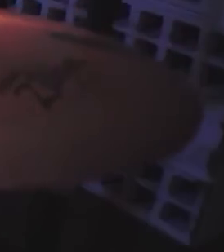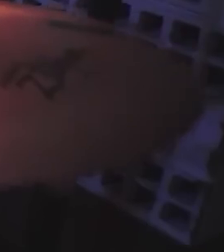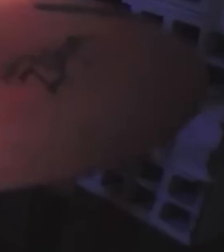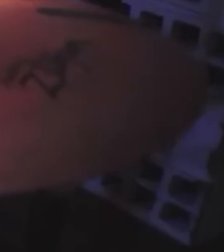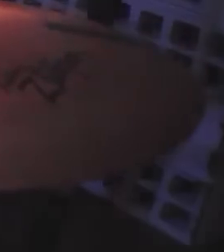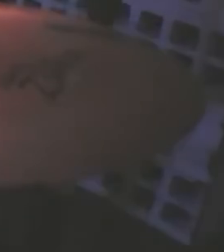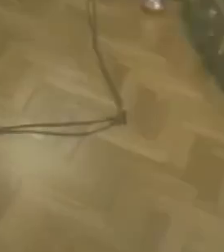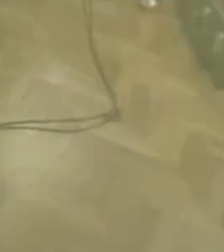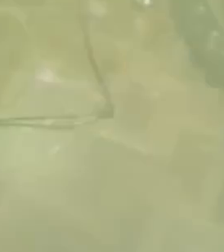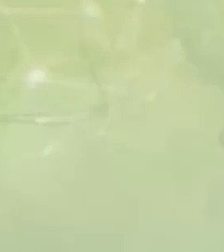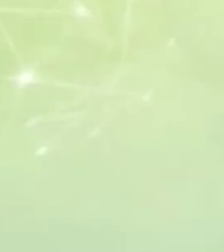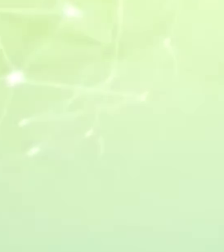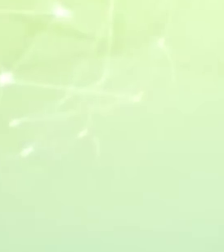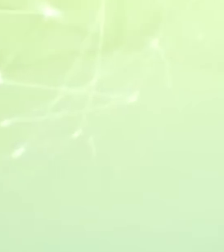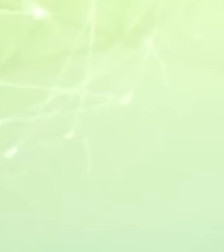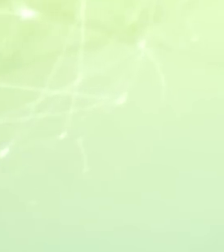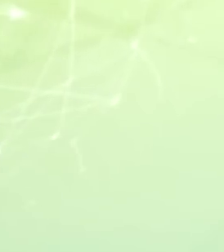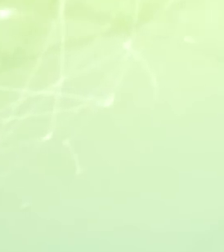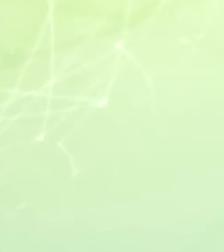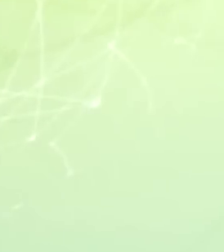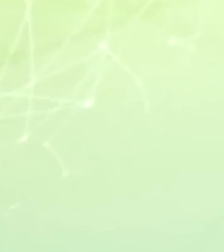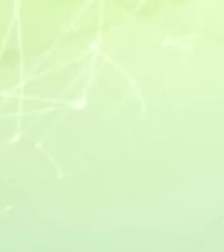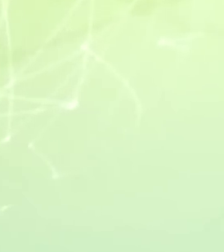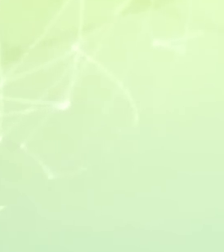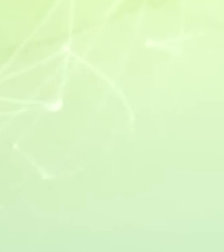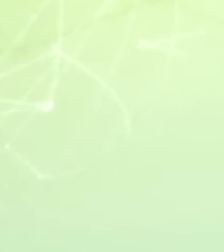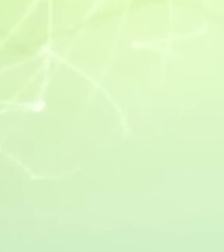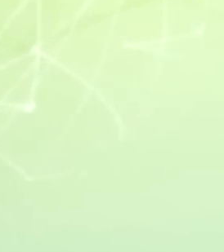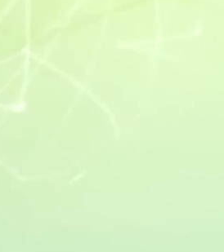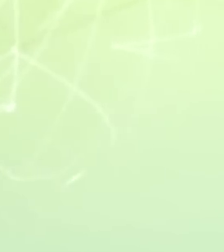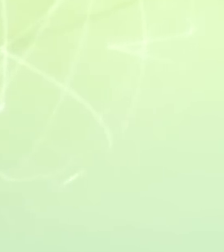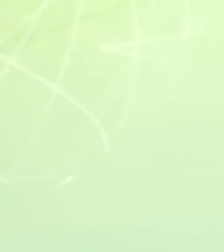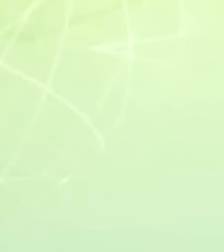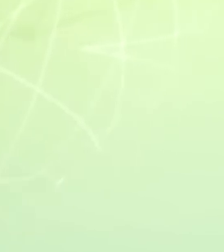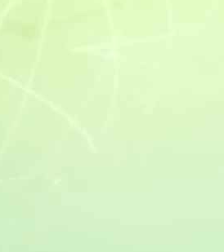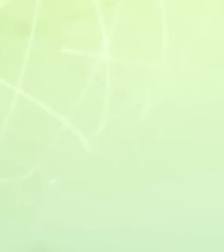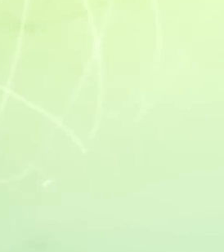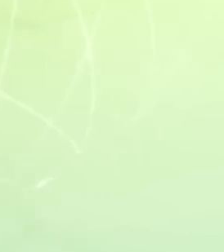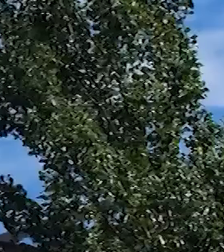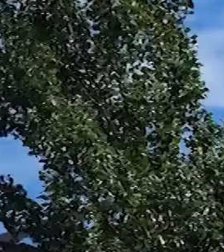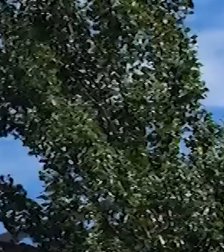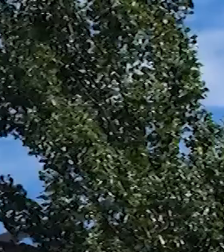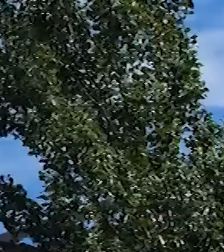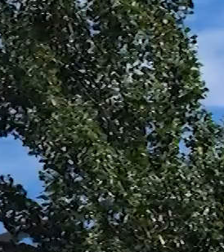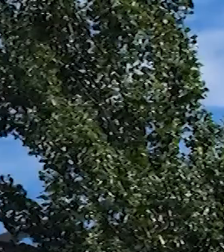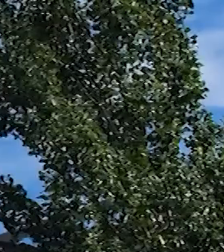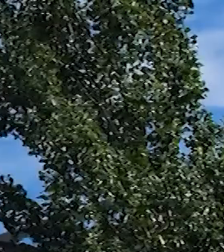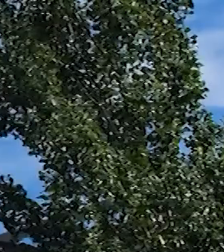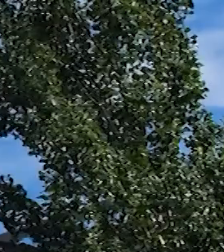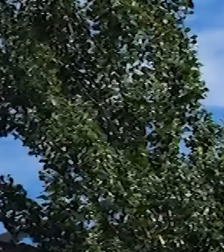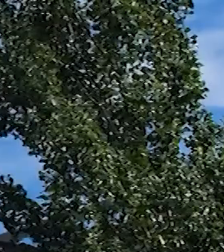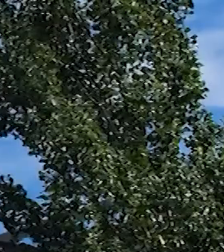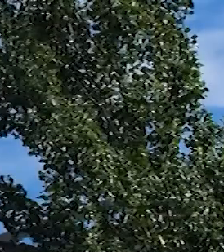que no pasaremos ni pasearemos por playa alguna presenta mercado agrícola de